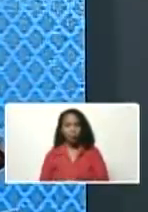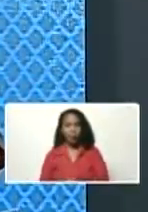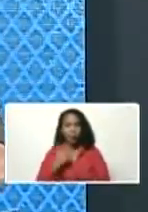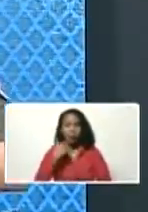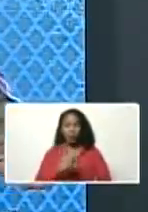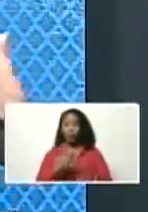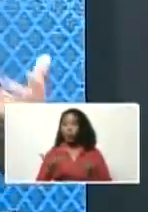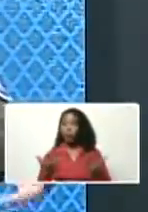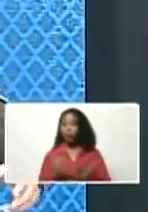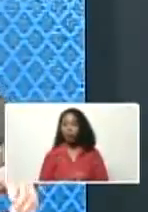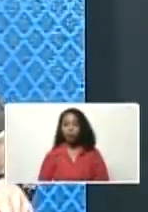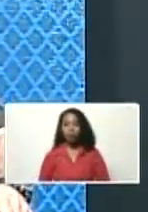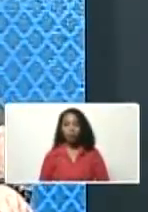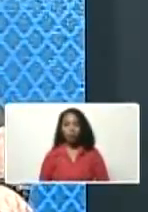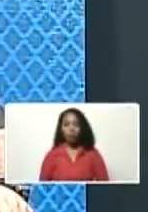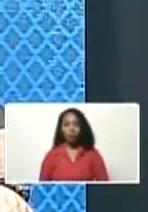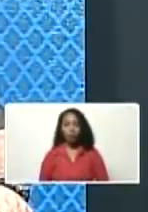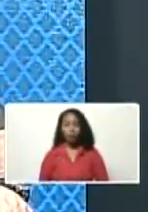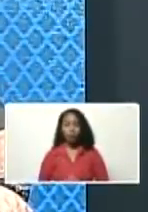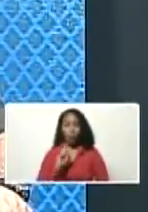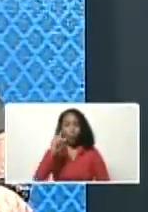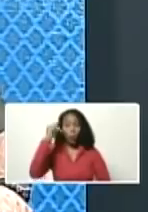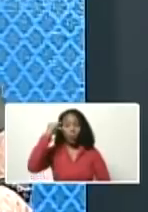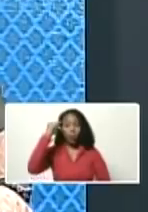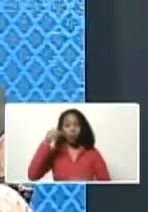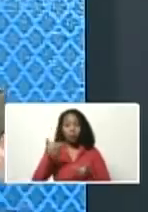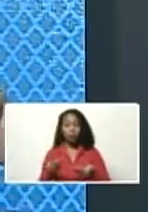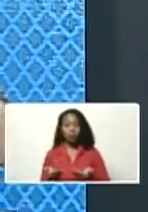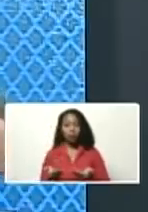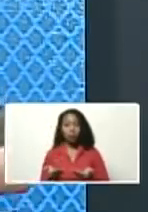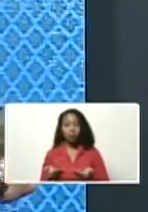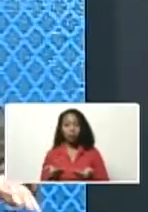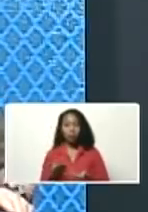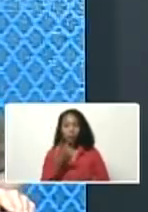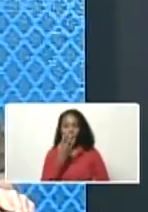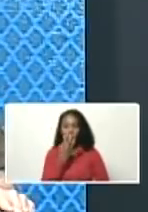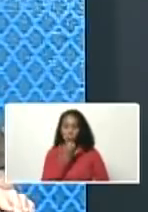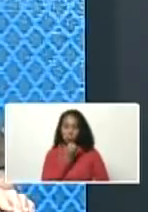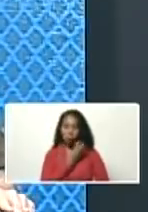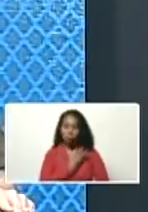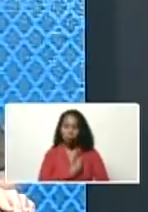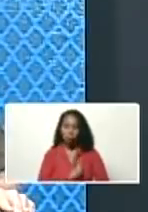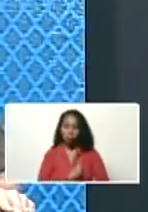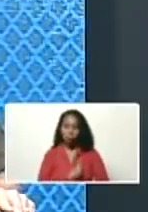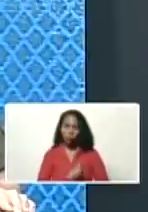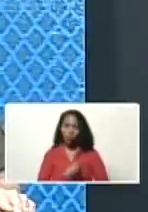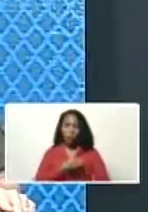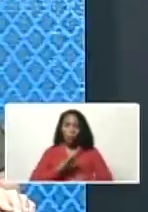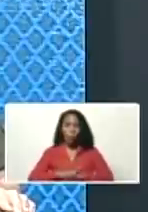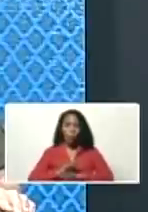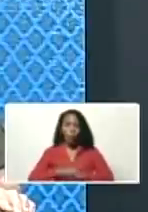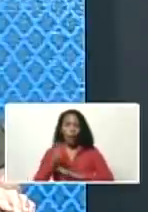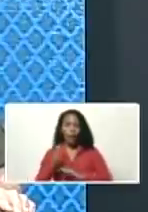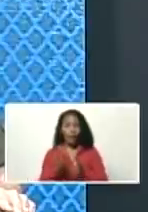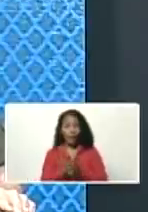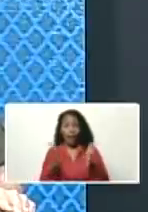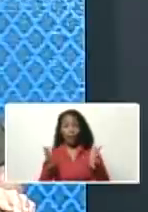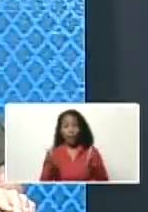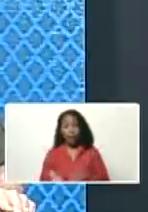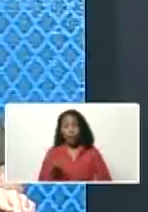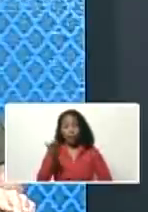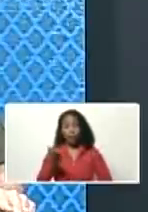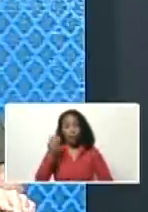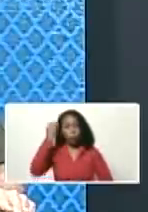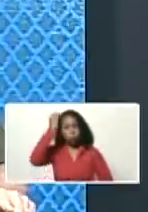que es un día de tristeza y de luto, pero también de grandes reflexiones.